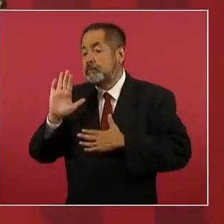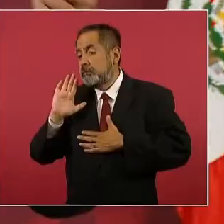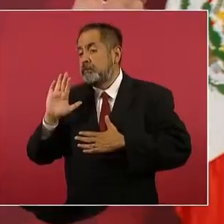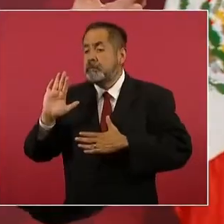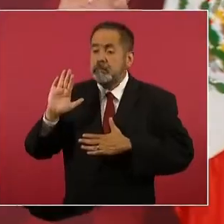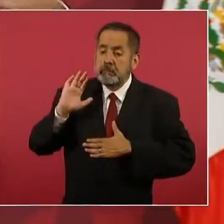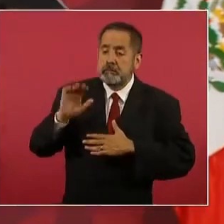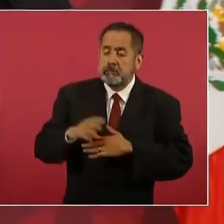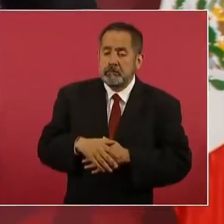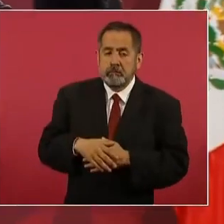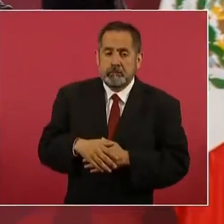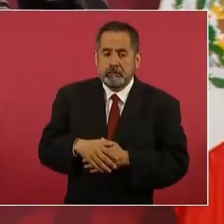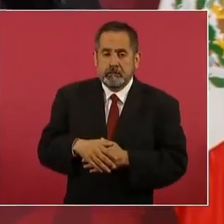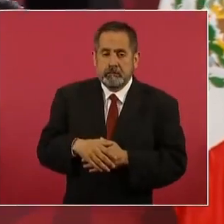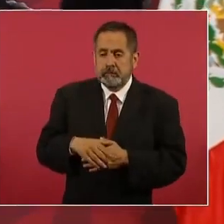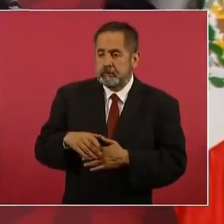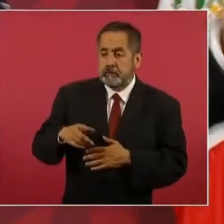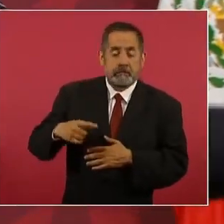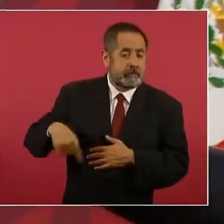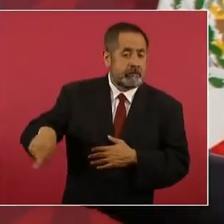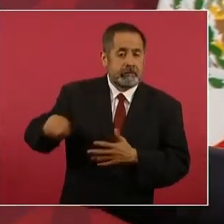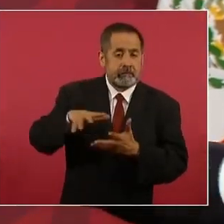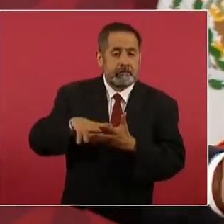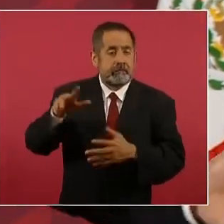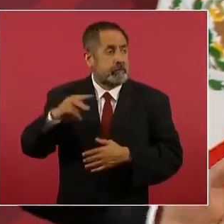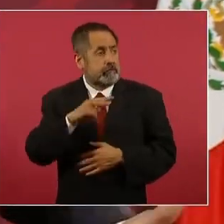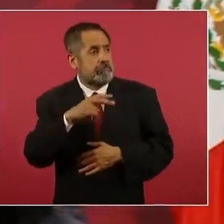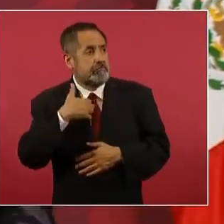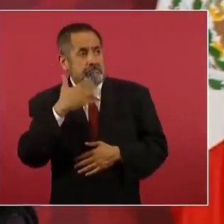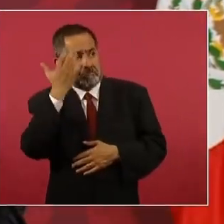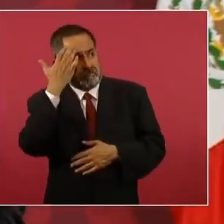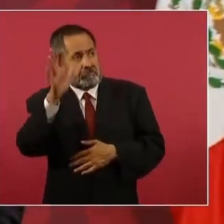los trabajadores ni siquiera conocen a los dirigentes.